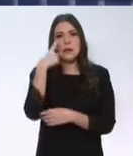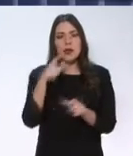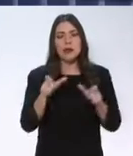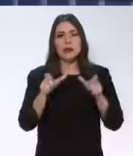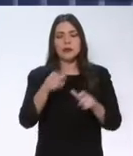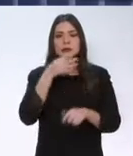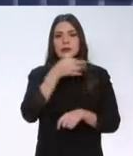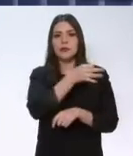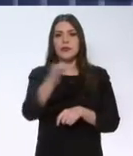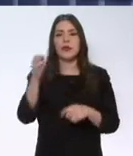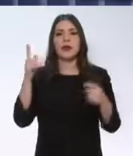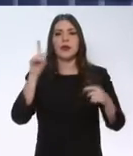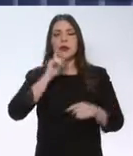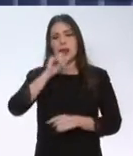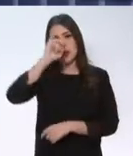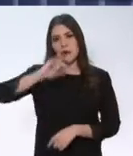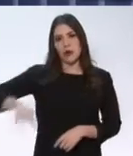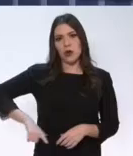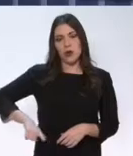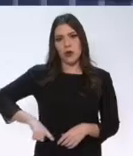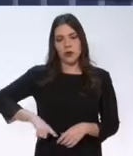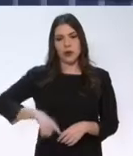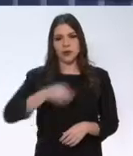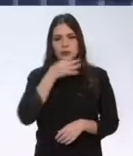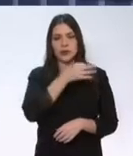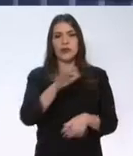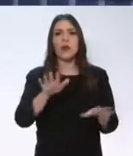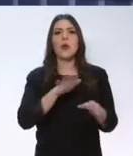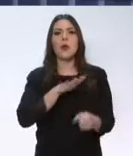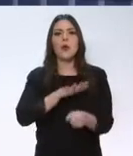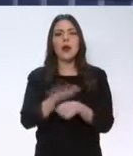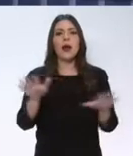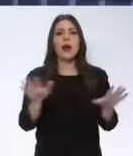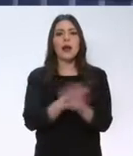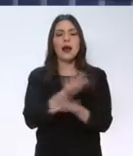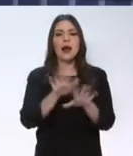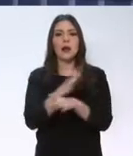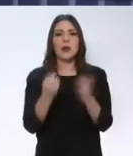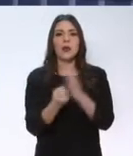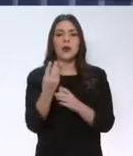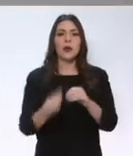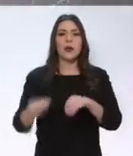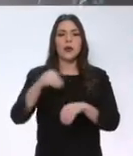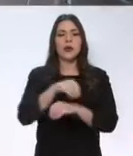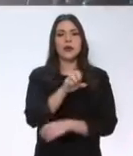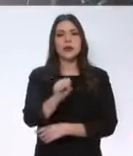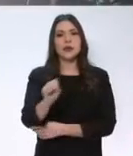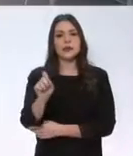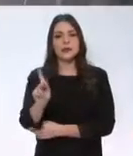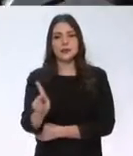Claudia Sheinbaum, al reiterar cuáles serán los cambios implementados en la corporación. Vamos a conocerlos.